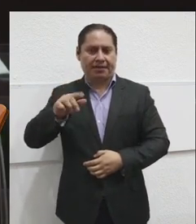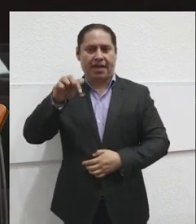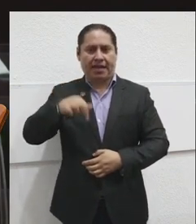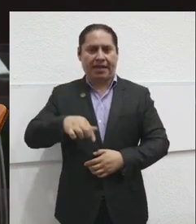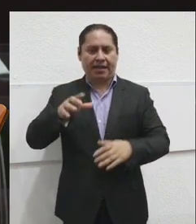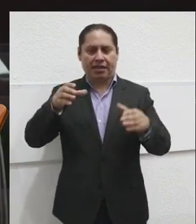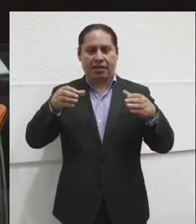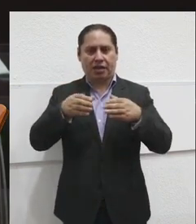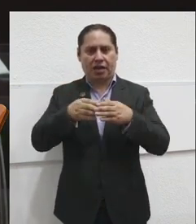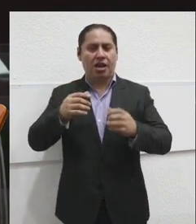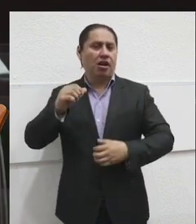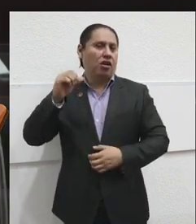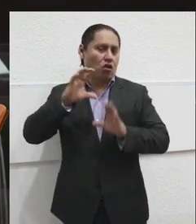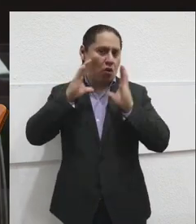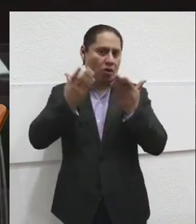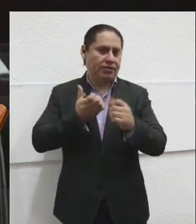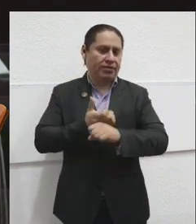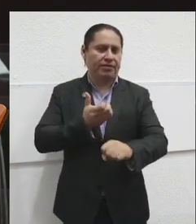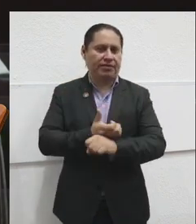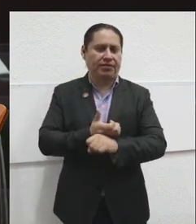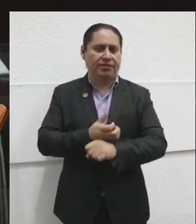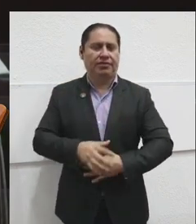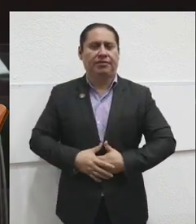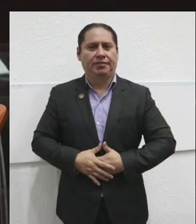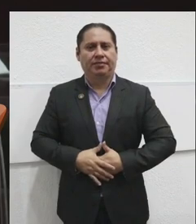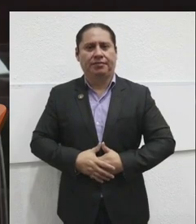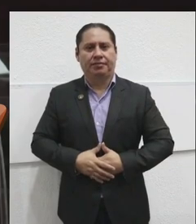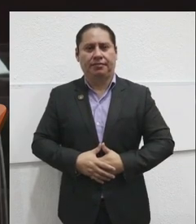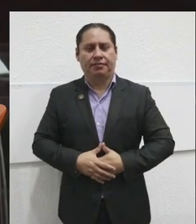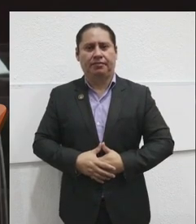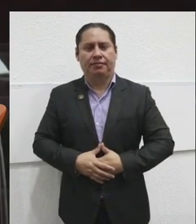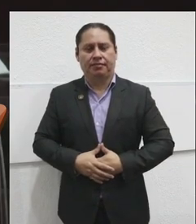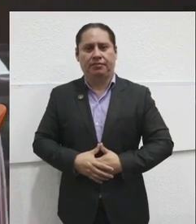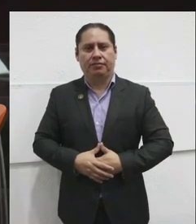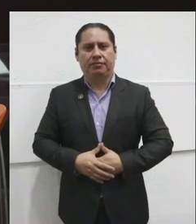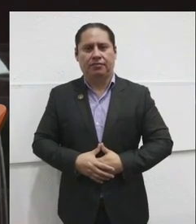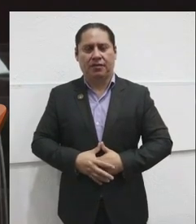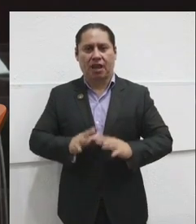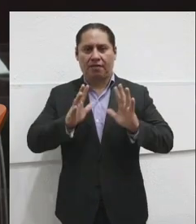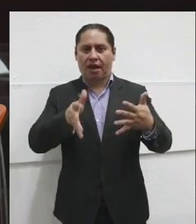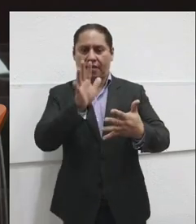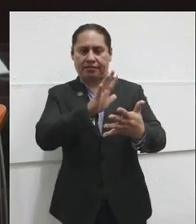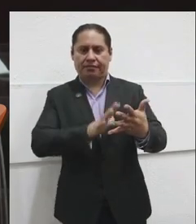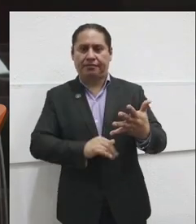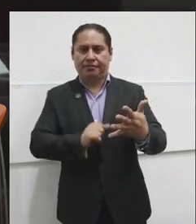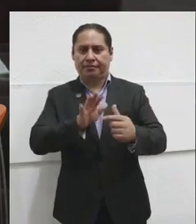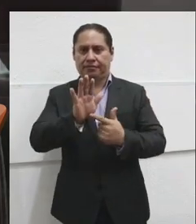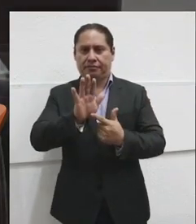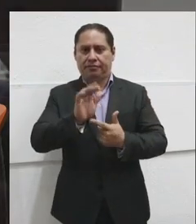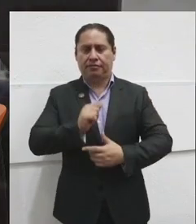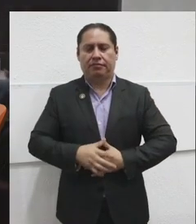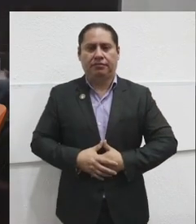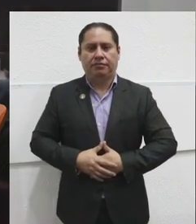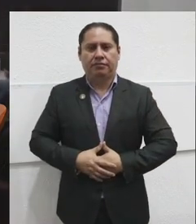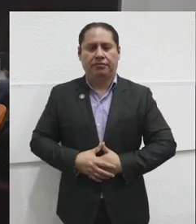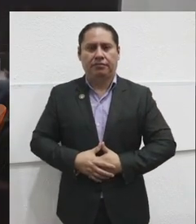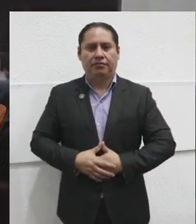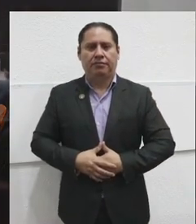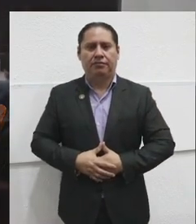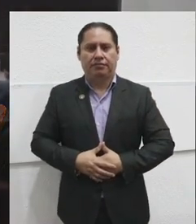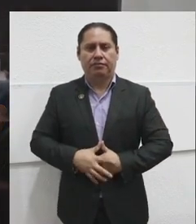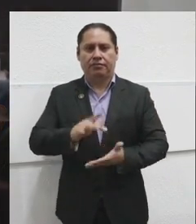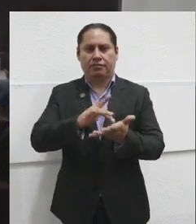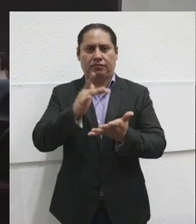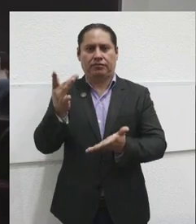de la 68ª legislatura del Honorable Congreso del Estado. Está leído el documento, diputada presidenta.